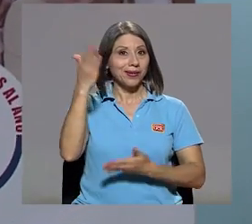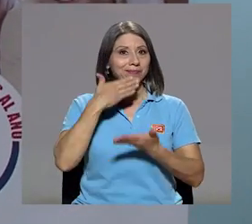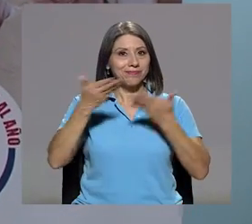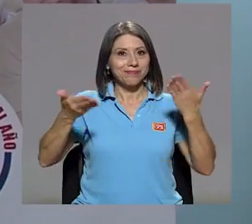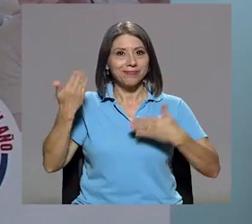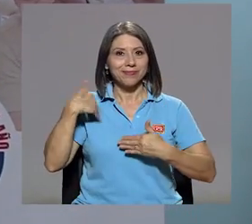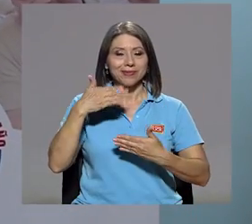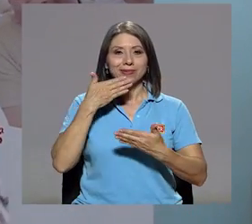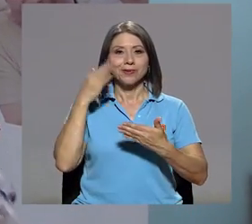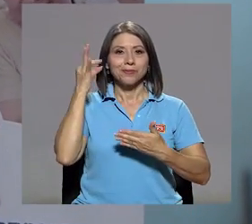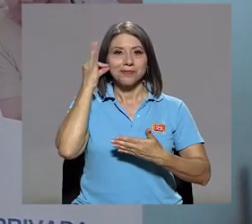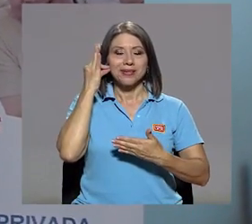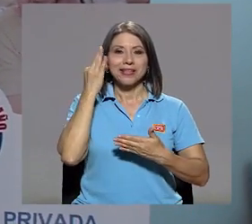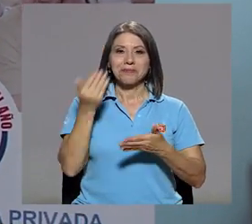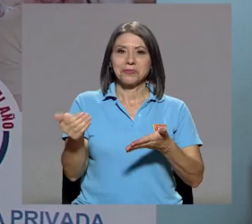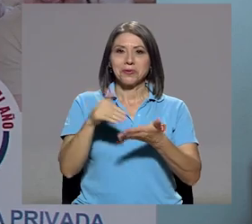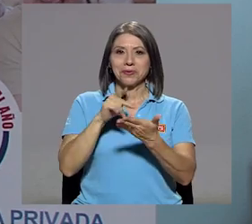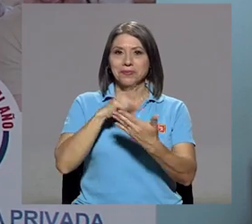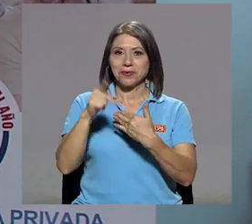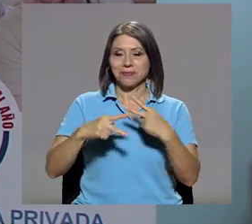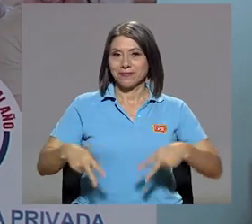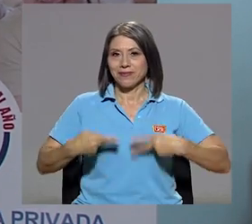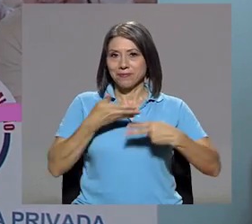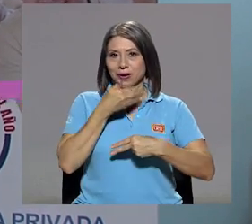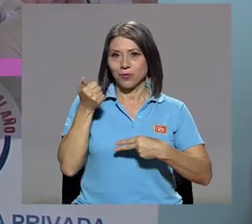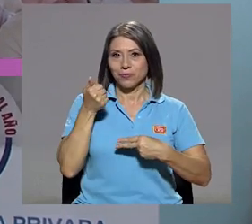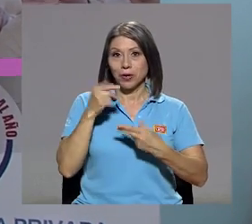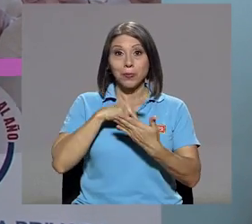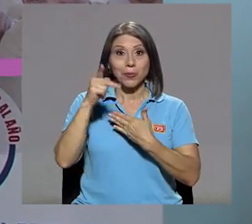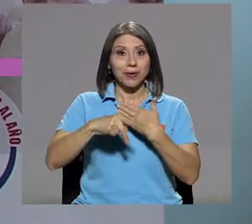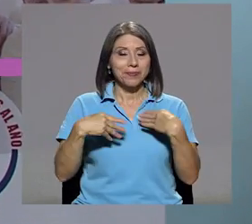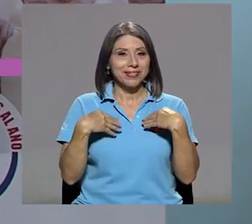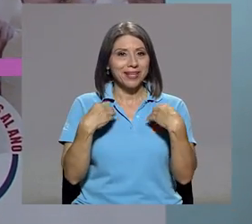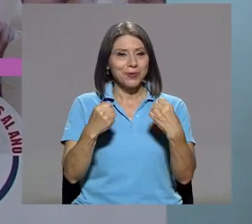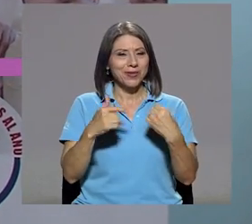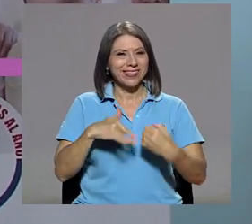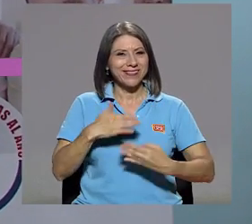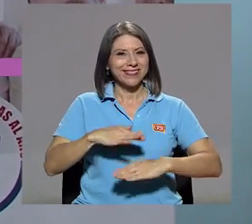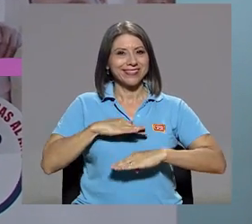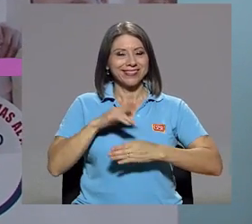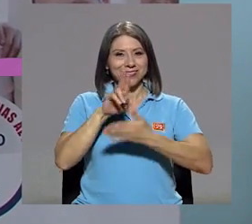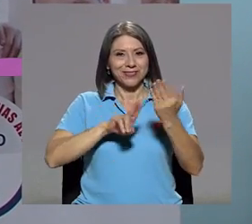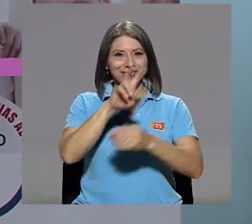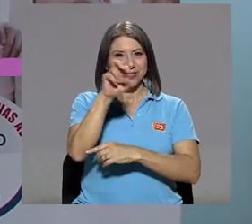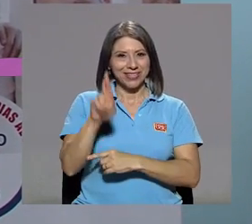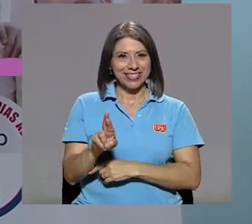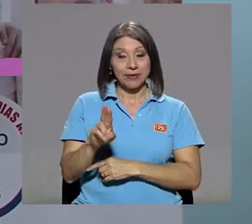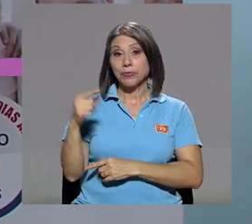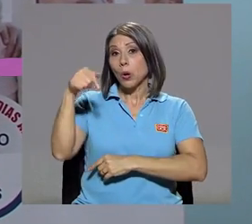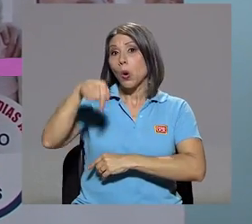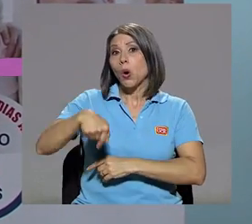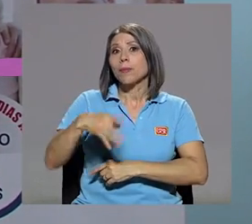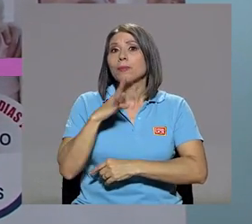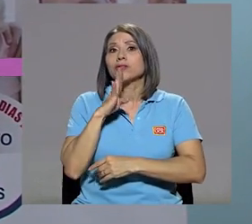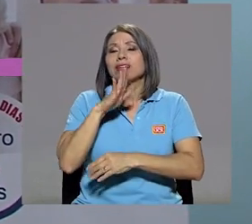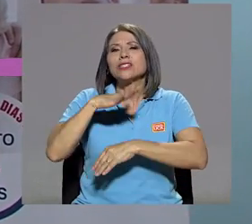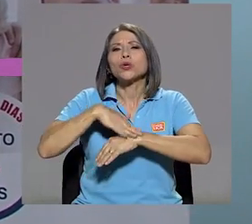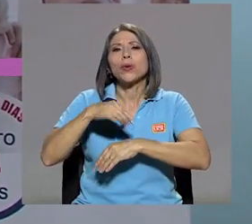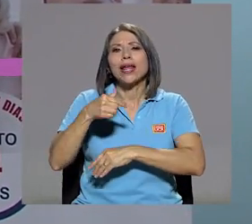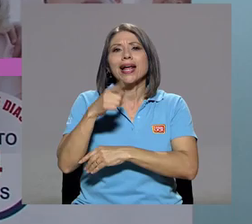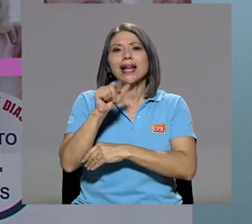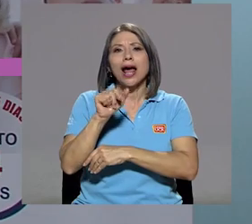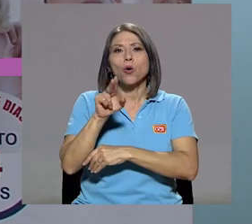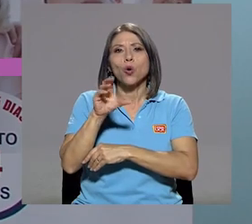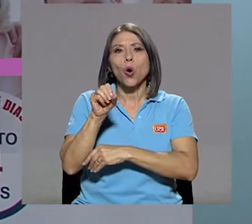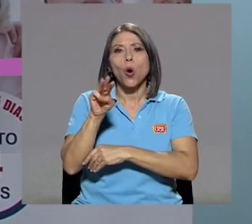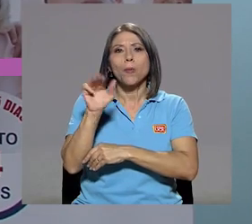Hola, bienvenido y bienvenida una vez más a Vivir Mejor, la telerevista de salud y bienestar de la Universidad de Costa Rica. El día de hoy vamos a conversar acerca del